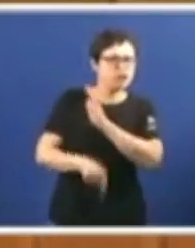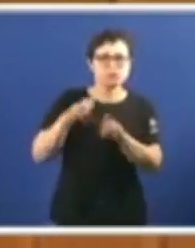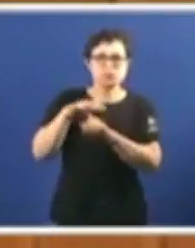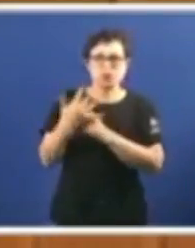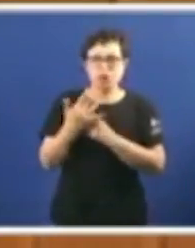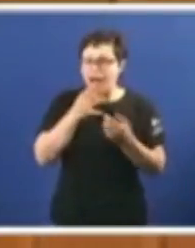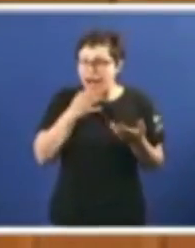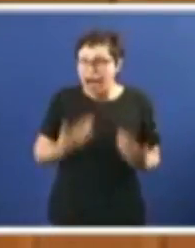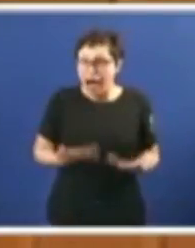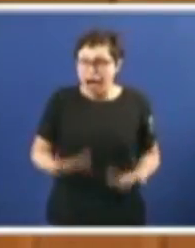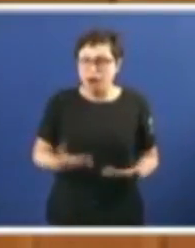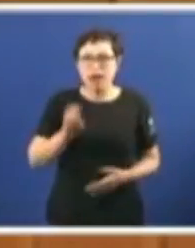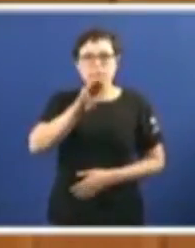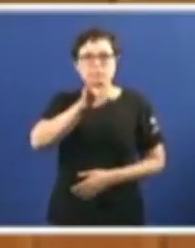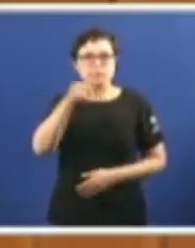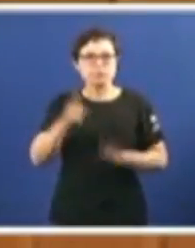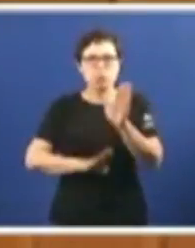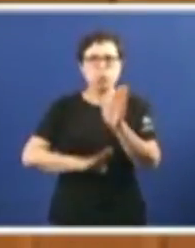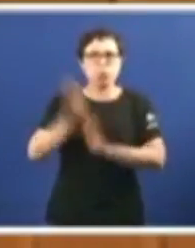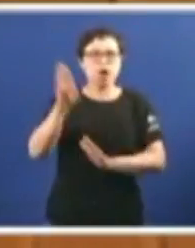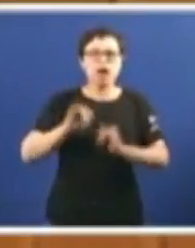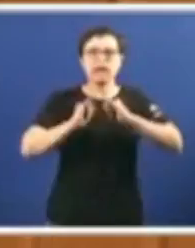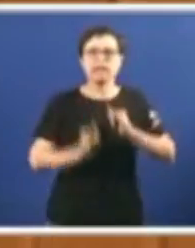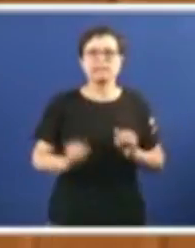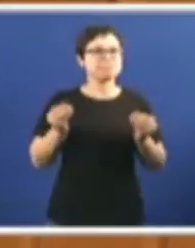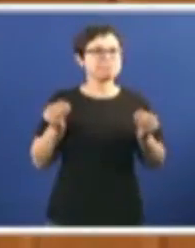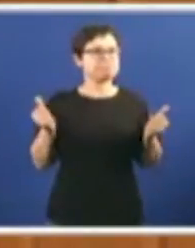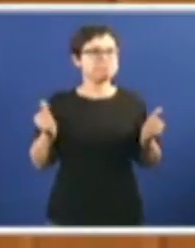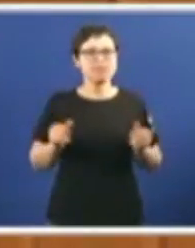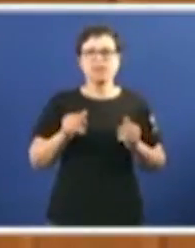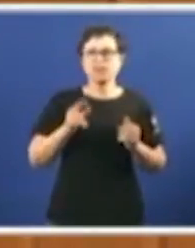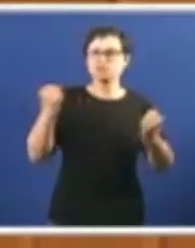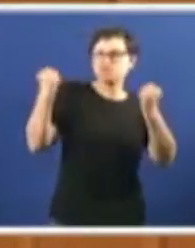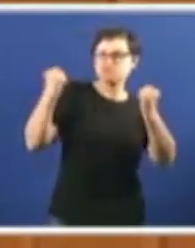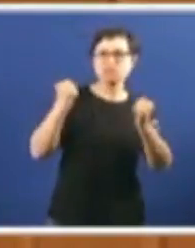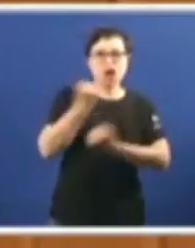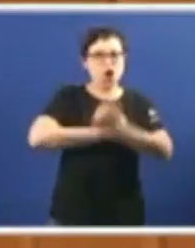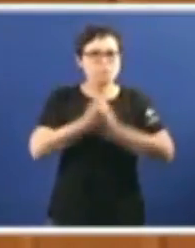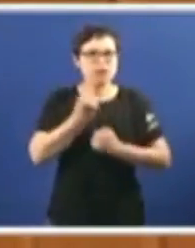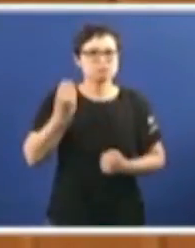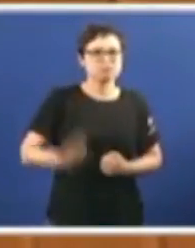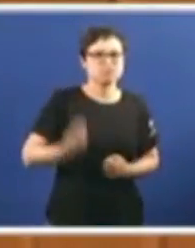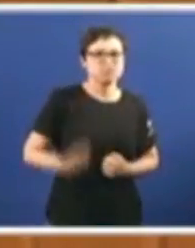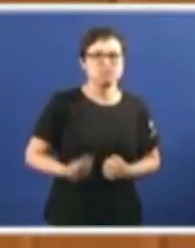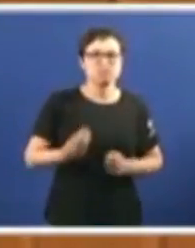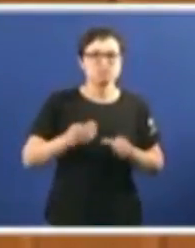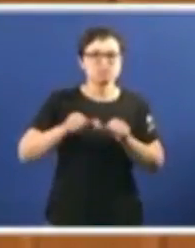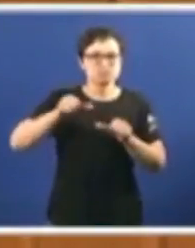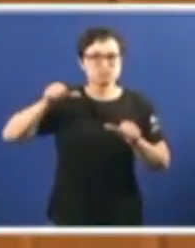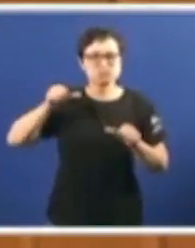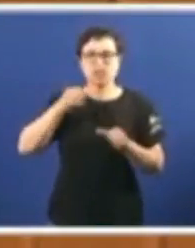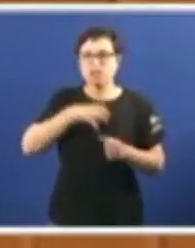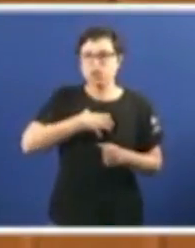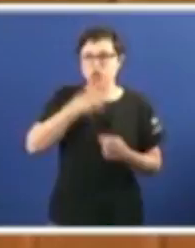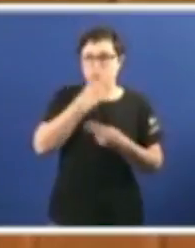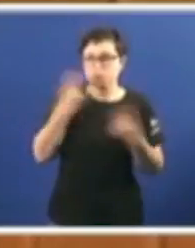xa estamos disparados no PIB, xa non hai crise, estamos que o petamos económicamente e, polo tanto, hai que revisar todo isto e devolverlle aos traballadores e